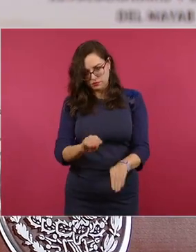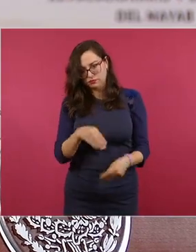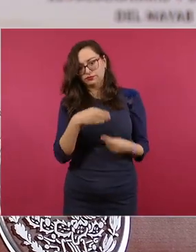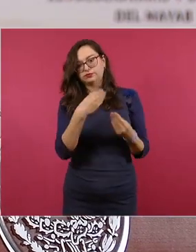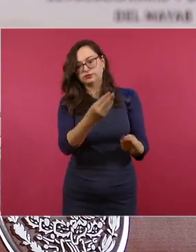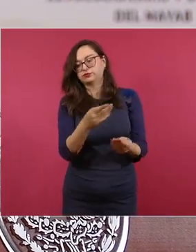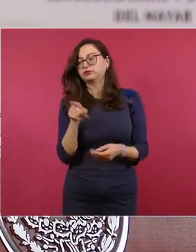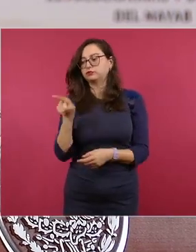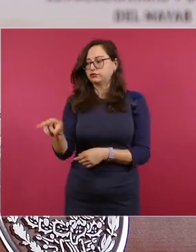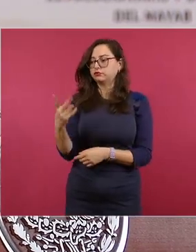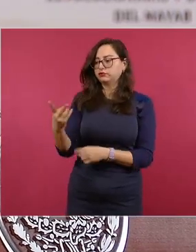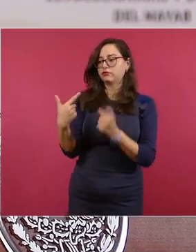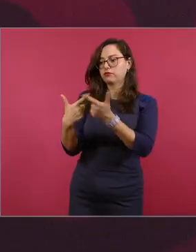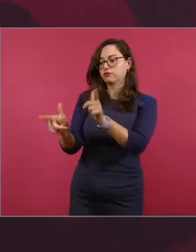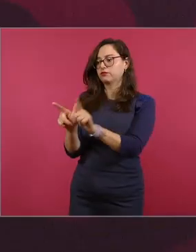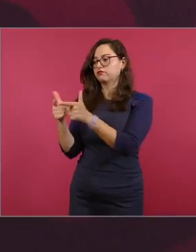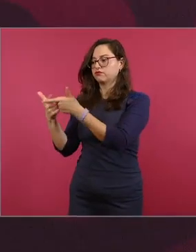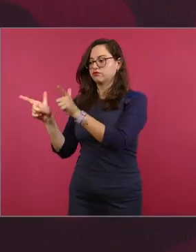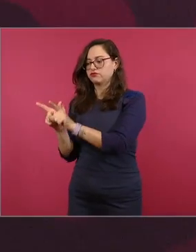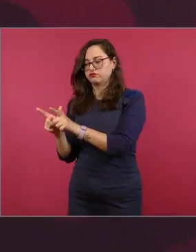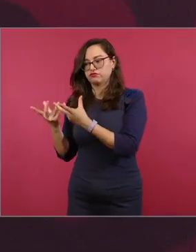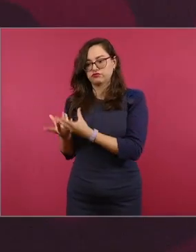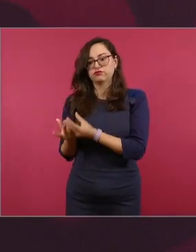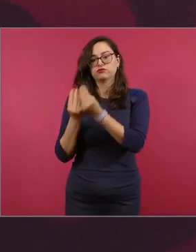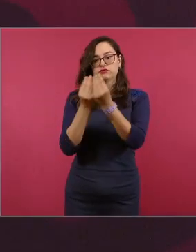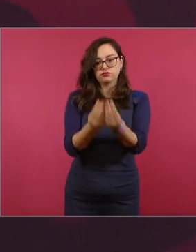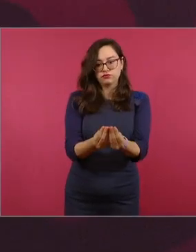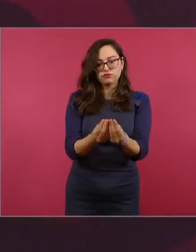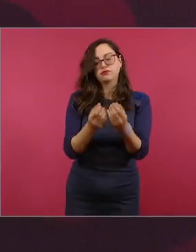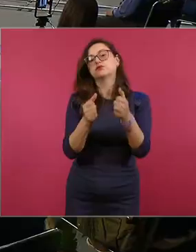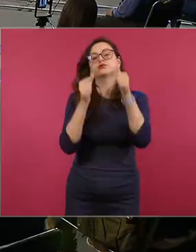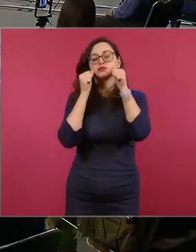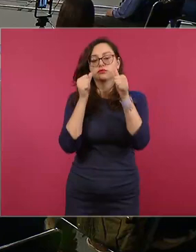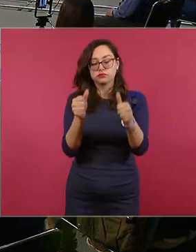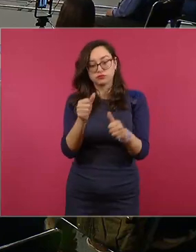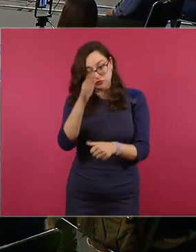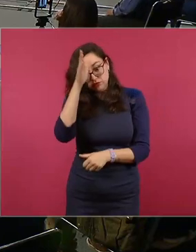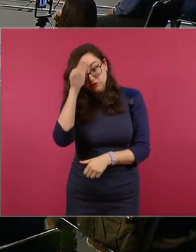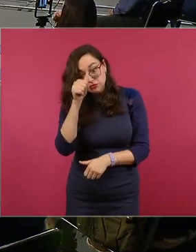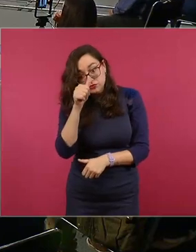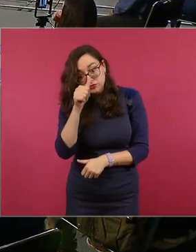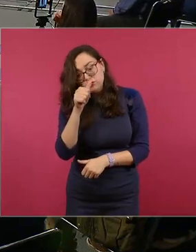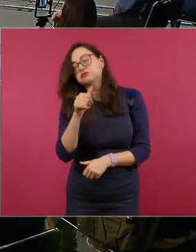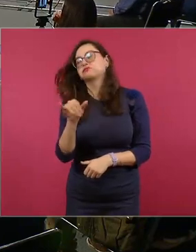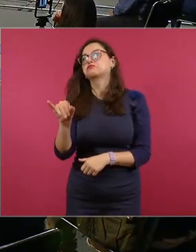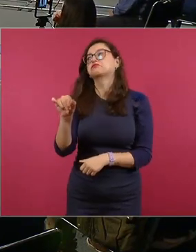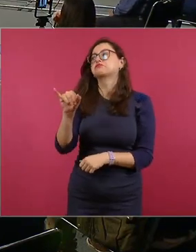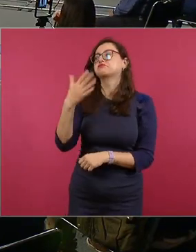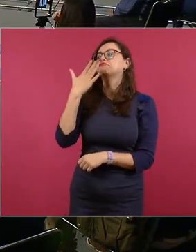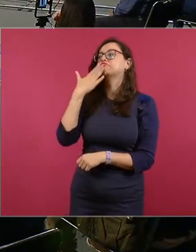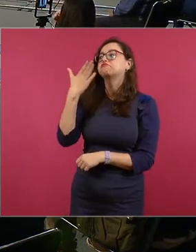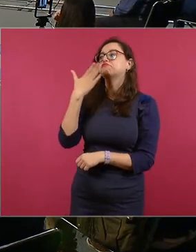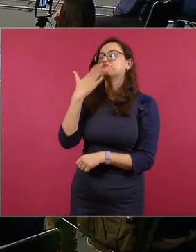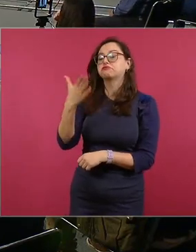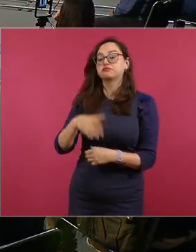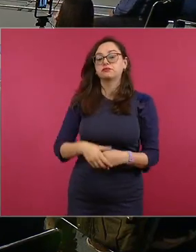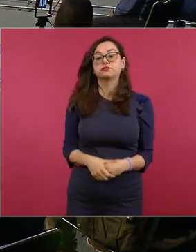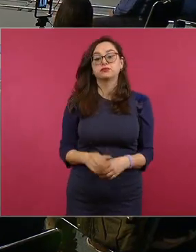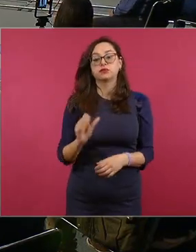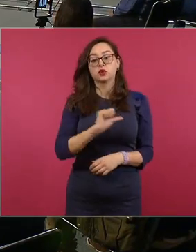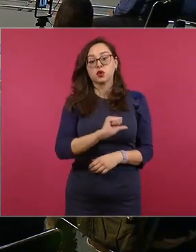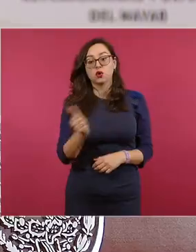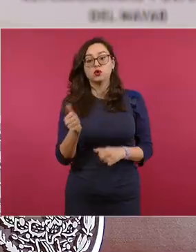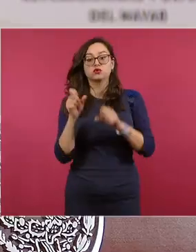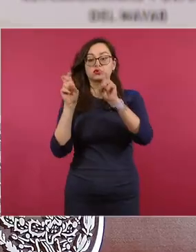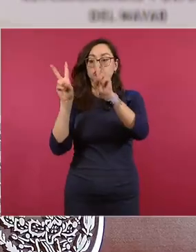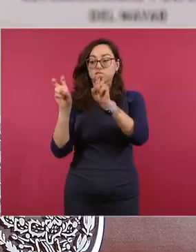a los dos grupos, si te parece. Está bien. Nos ponemos de acuerdo. Y en los otros casos con